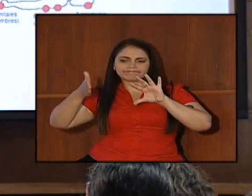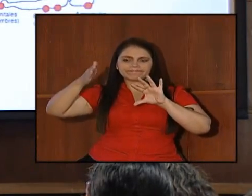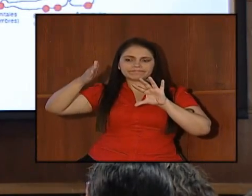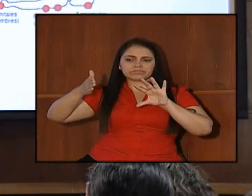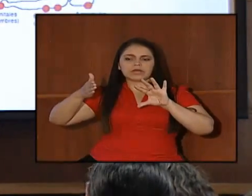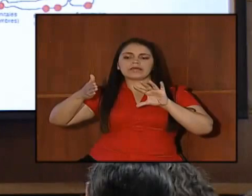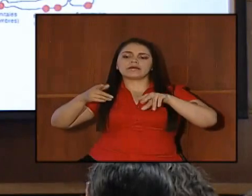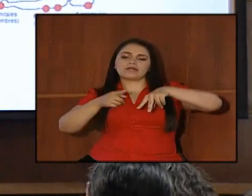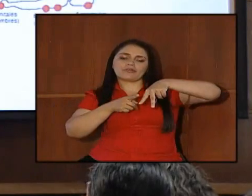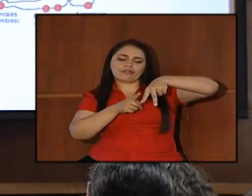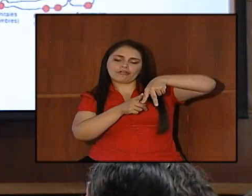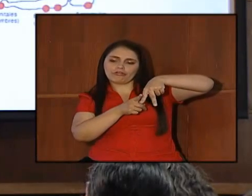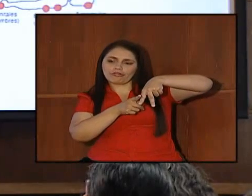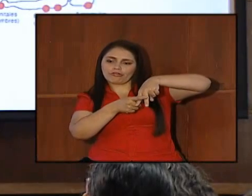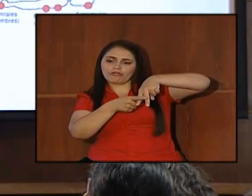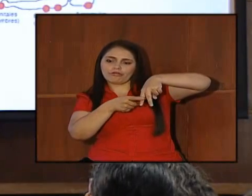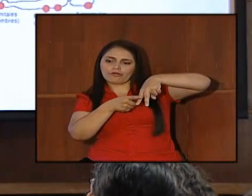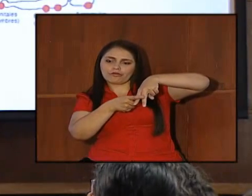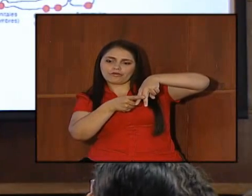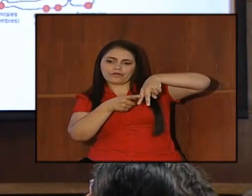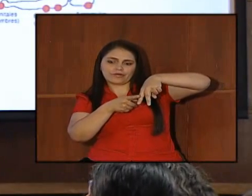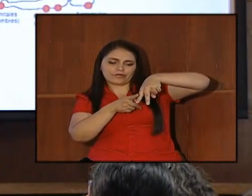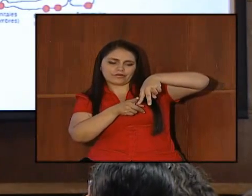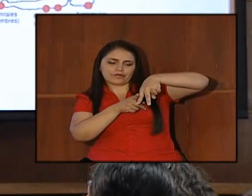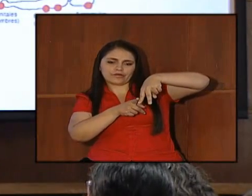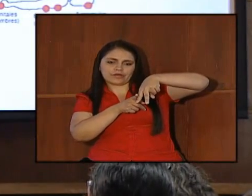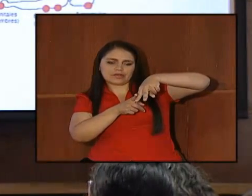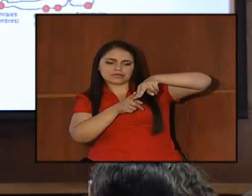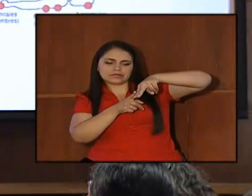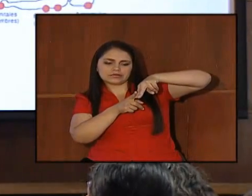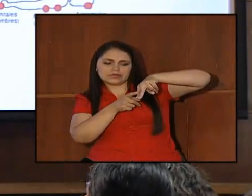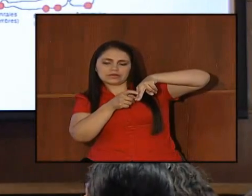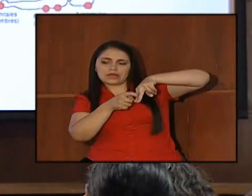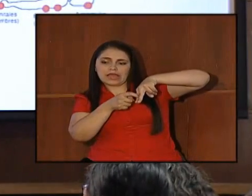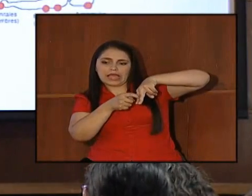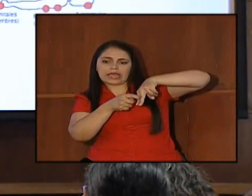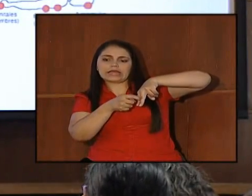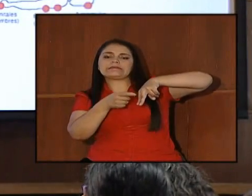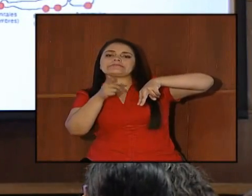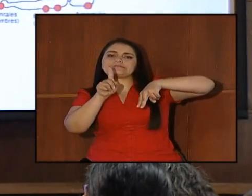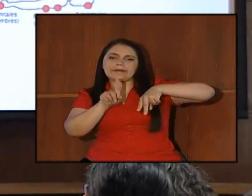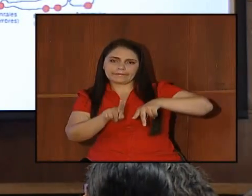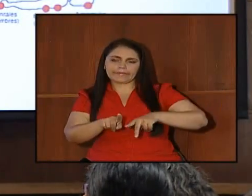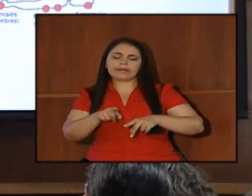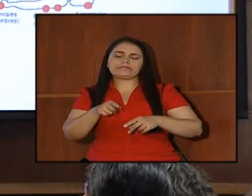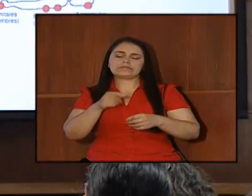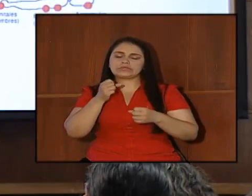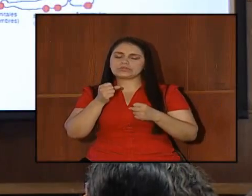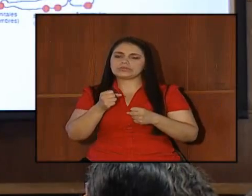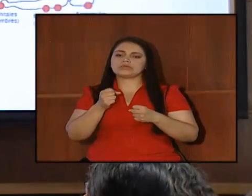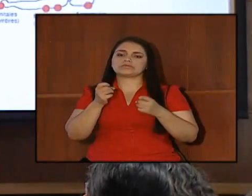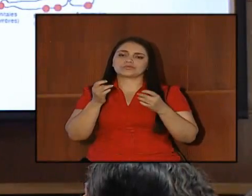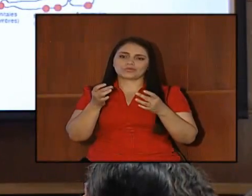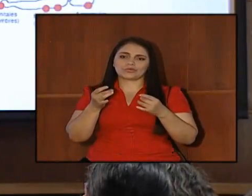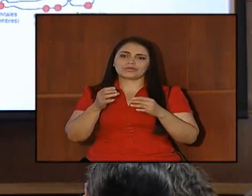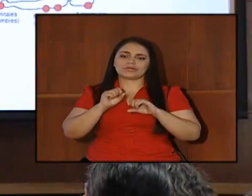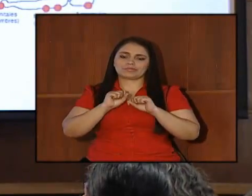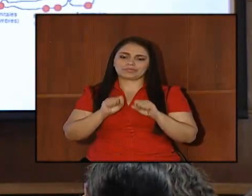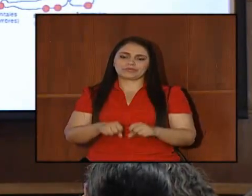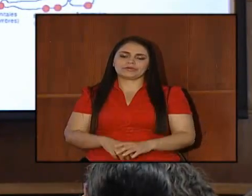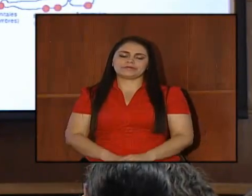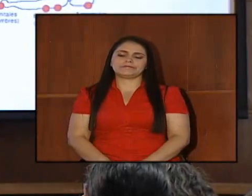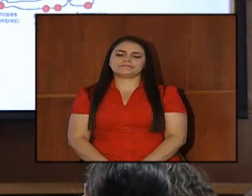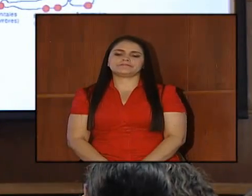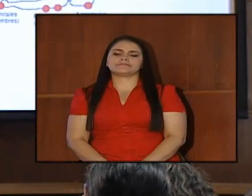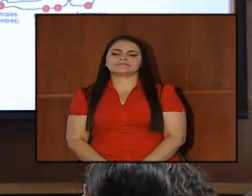también se pueden ulcerar. Una rodilla junta con otra también puede causar una úlcera por presión entre las